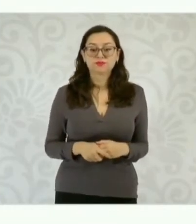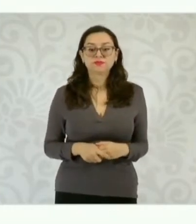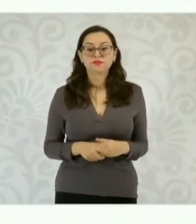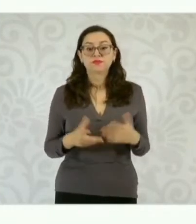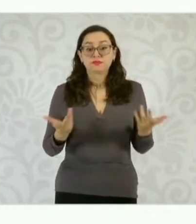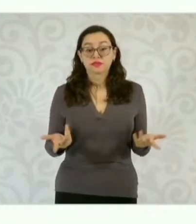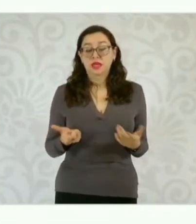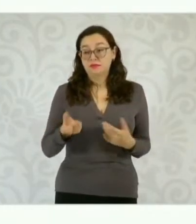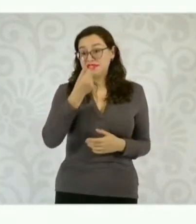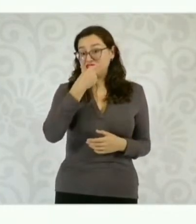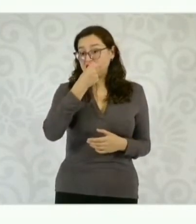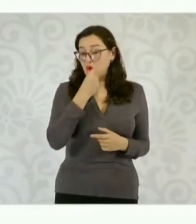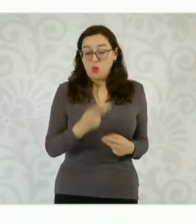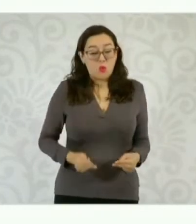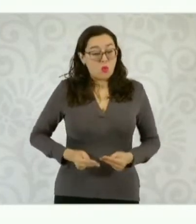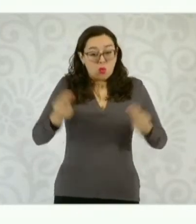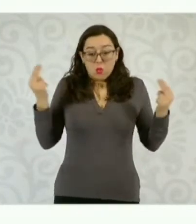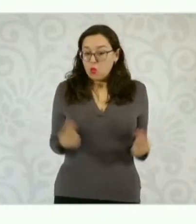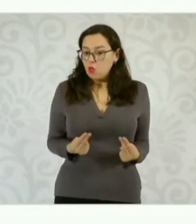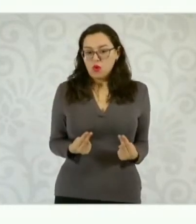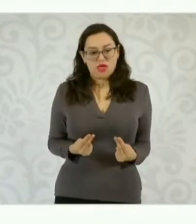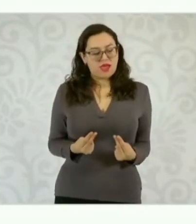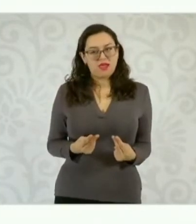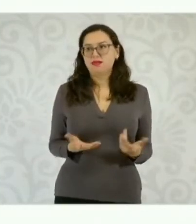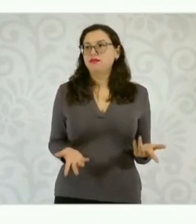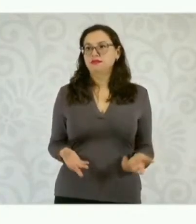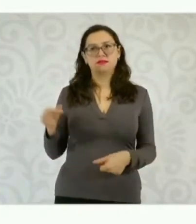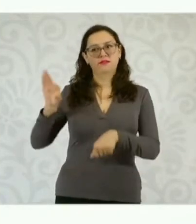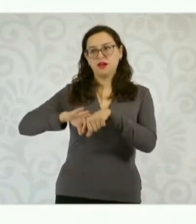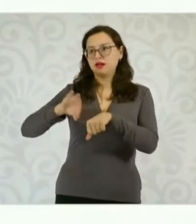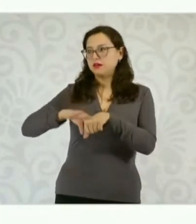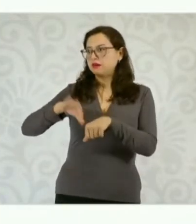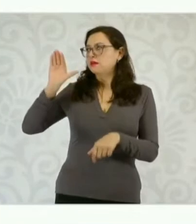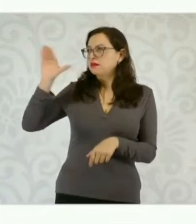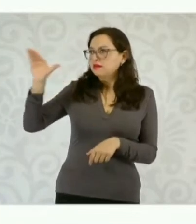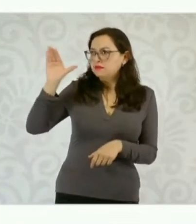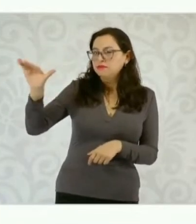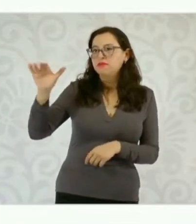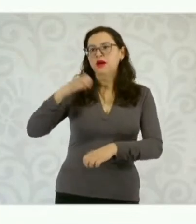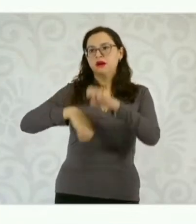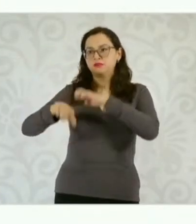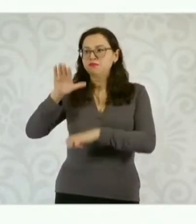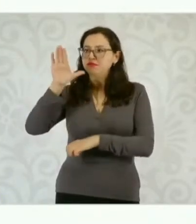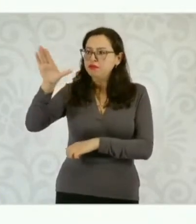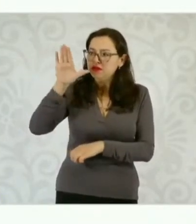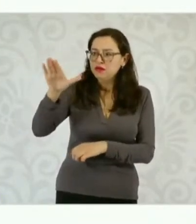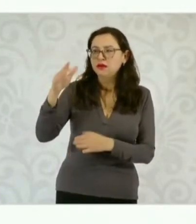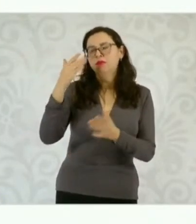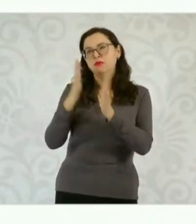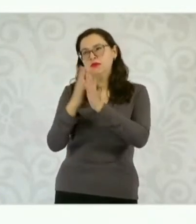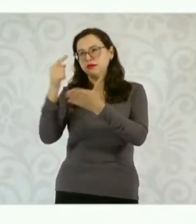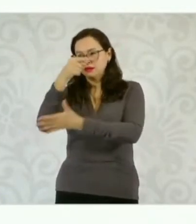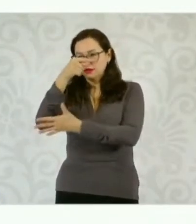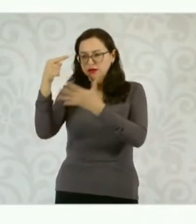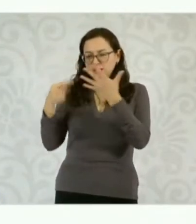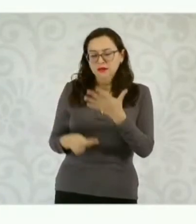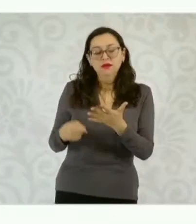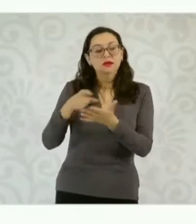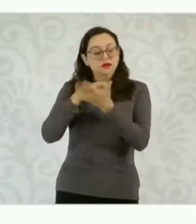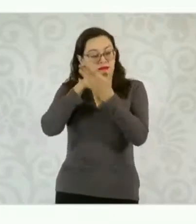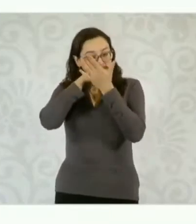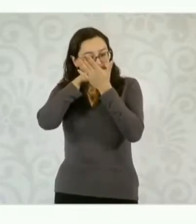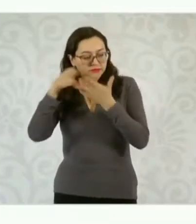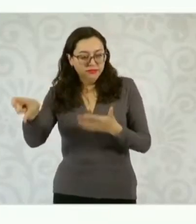mayor urgencia, mediante una negociación directamente con la proveeduría, a través de lo que ofertaron en la investigación de mercado, estaremos